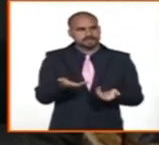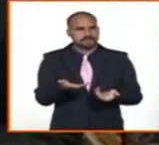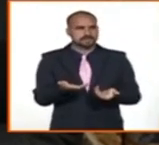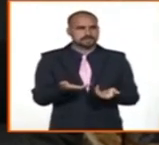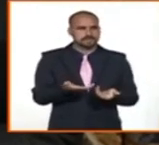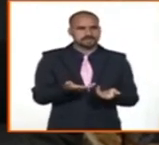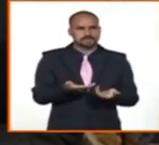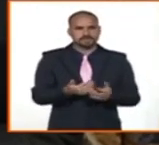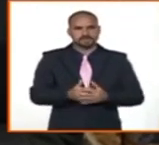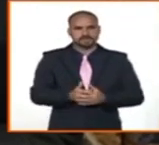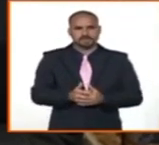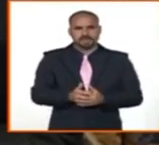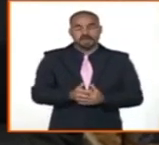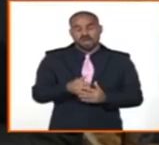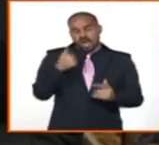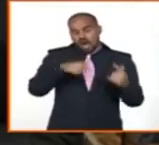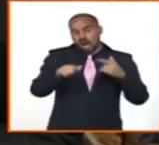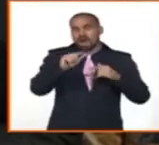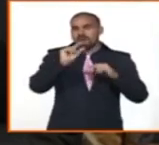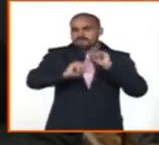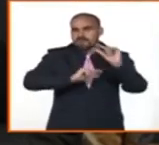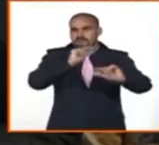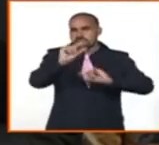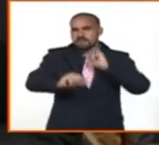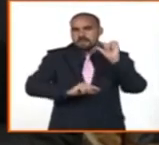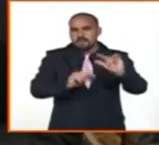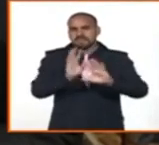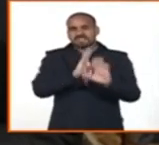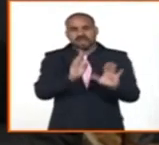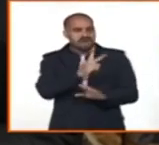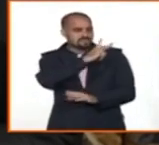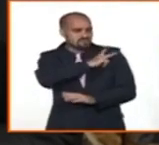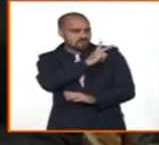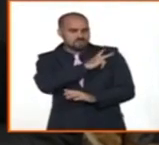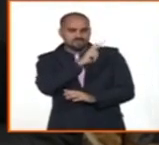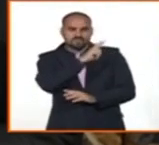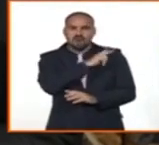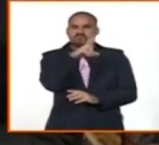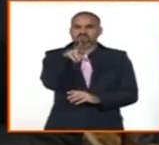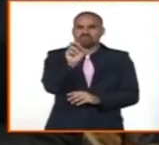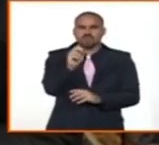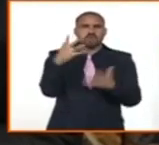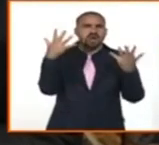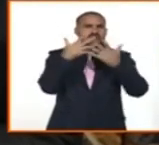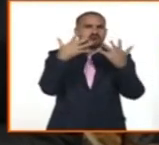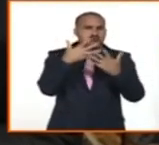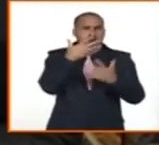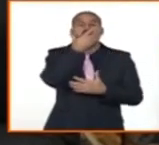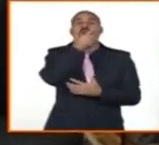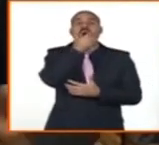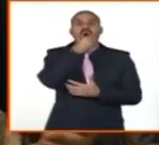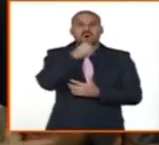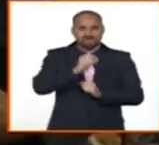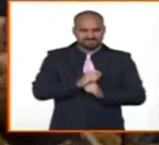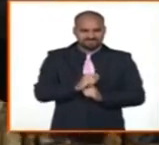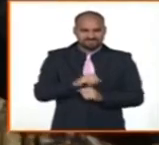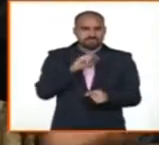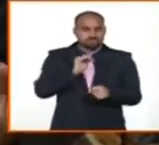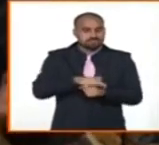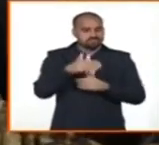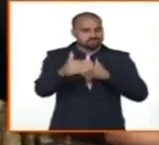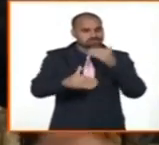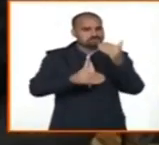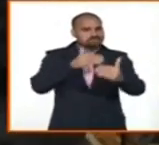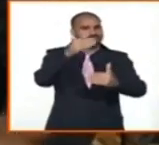la Revolución Cubana van asumiendo las responsabilidades de la dirección del país en todos los ámbitos, y van asumiendo también